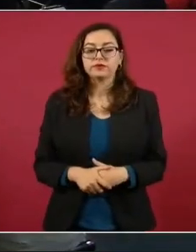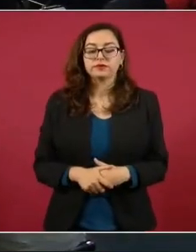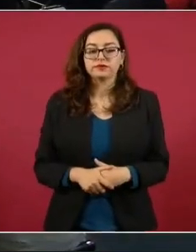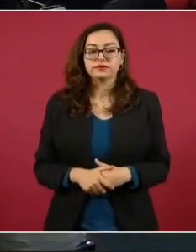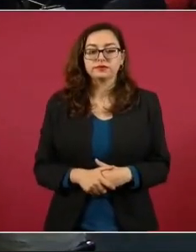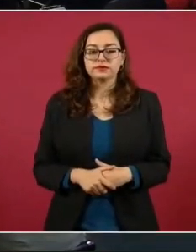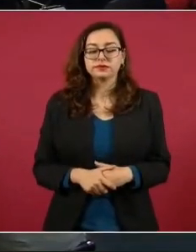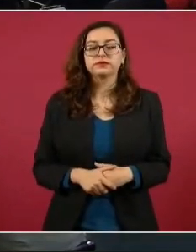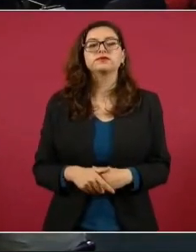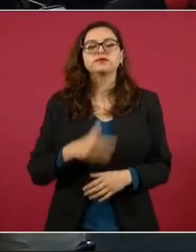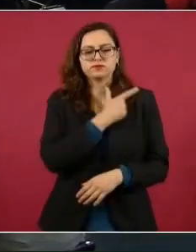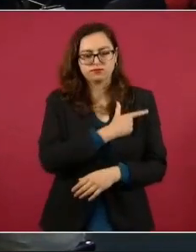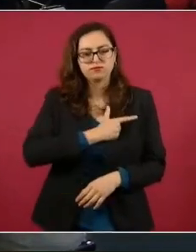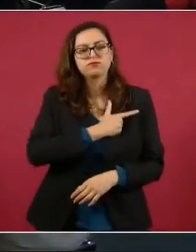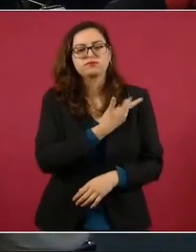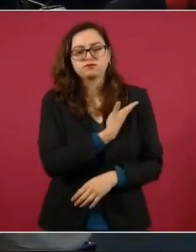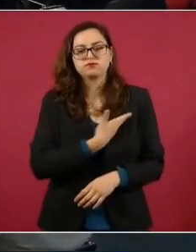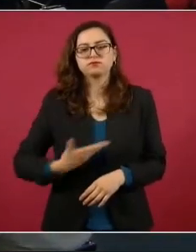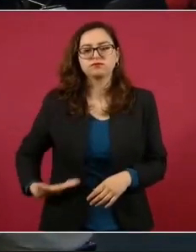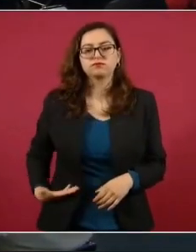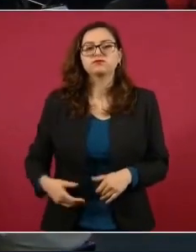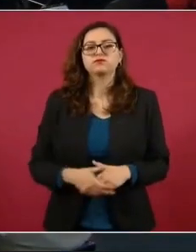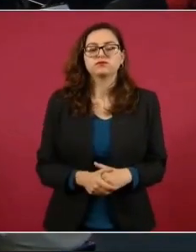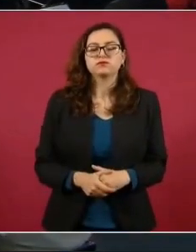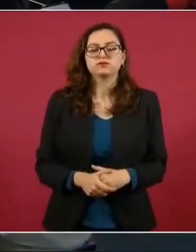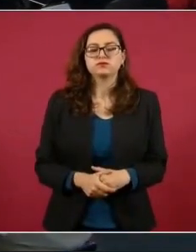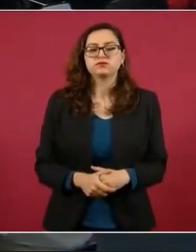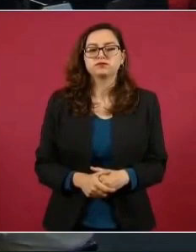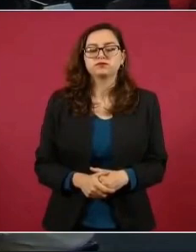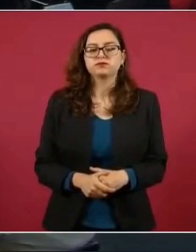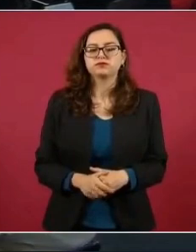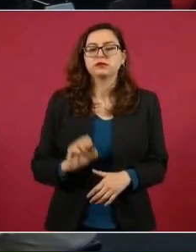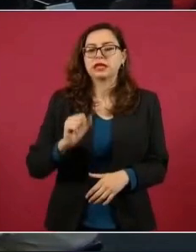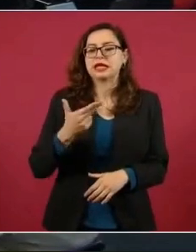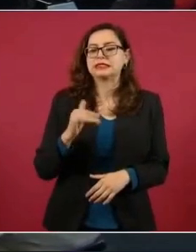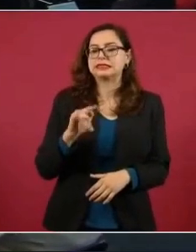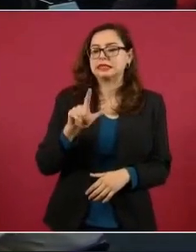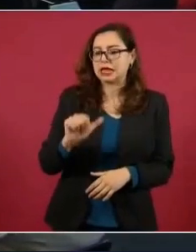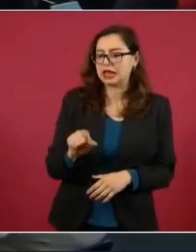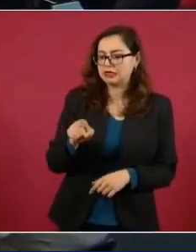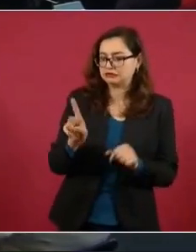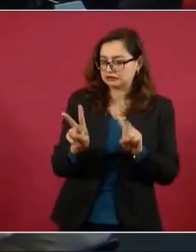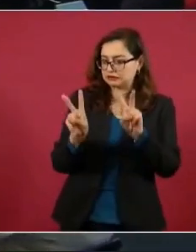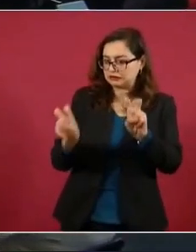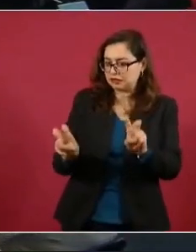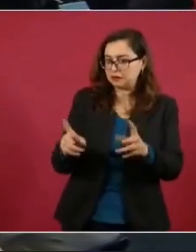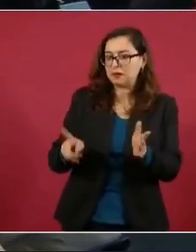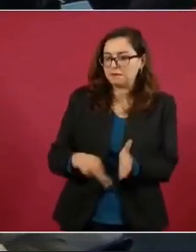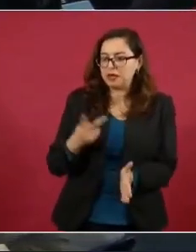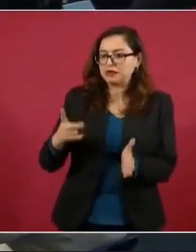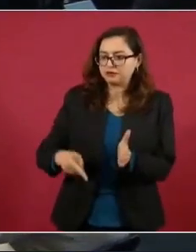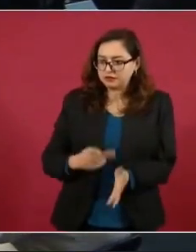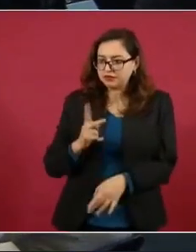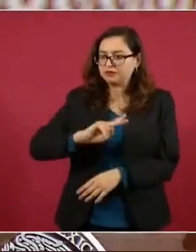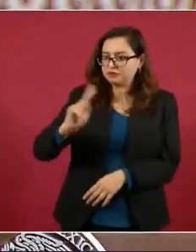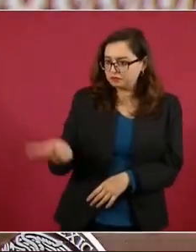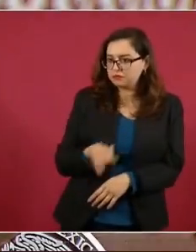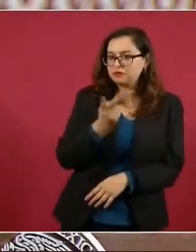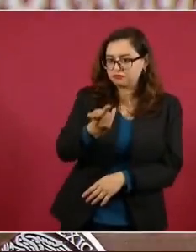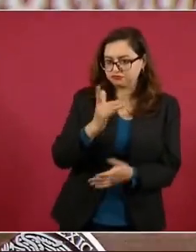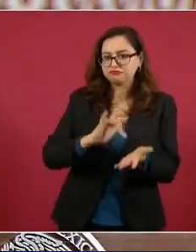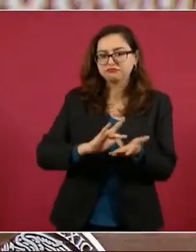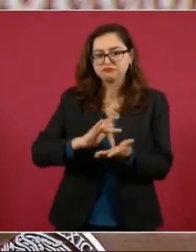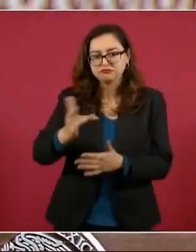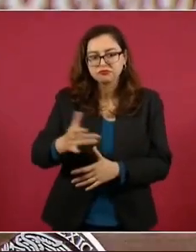Con gusto, presidente. Shaila Rosagel, muchas gracias por darle seguimiento a este tema. Usted lo ha preguntado varias veces. Con mucho gusto